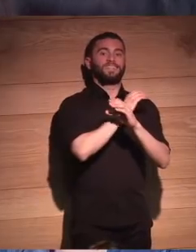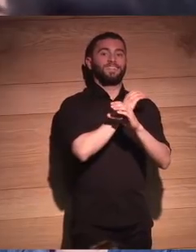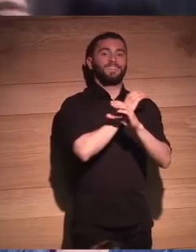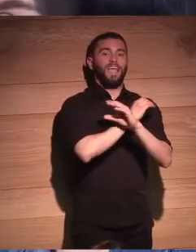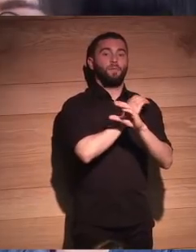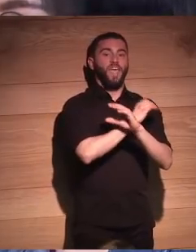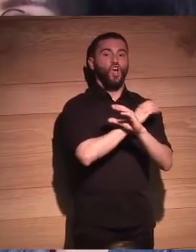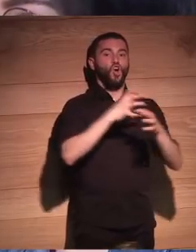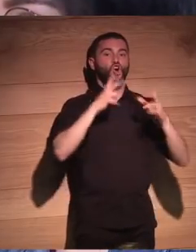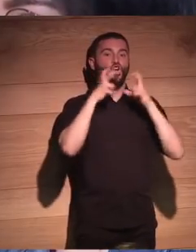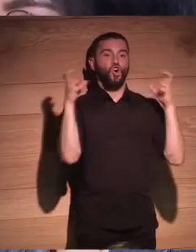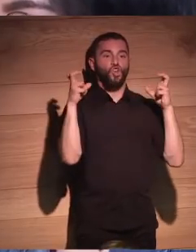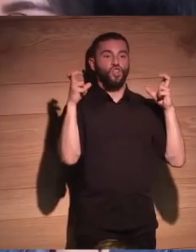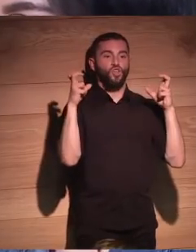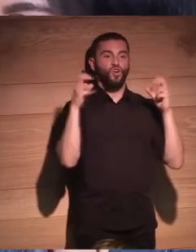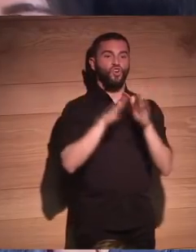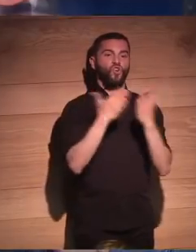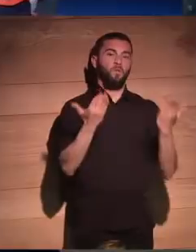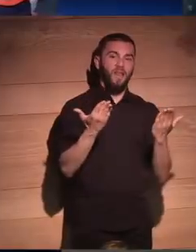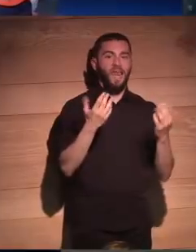Efectivamente. TVO gordo.